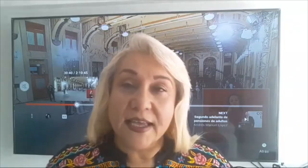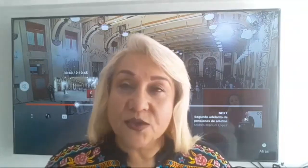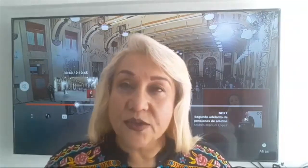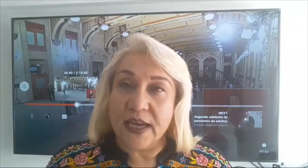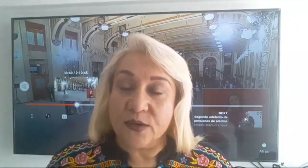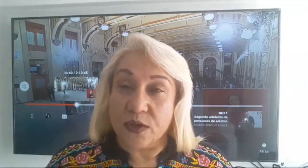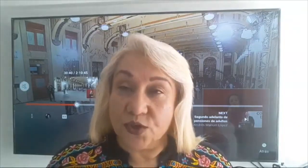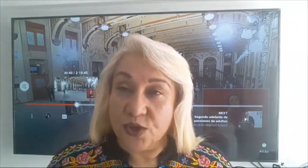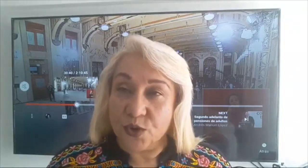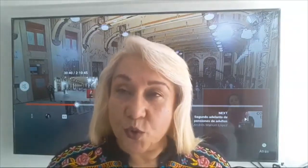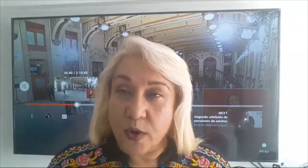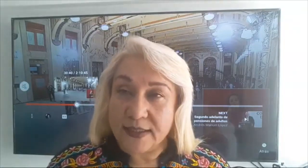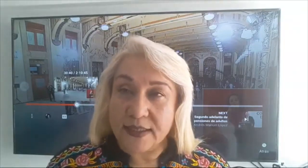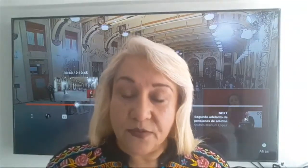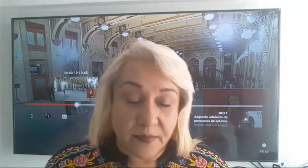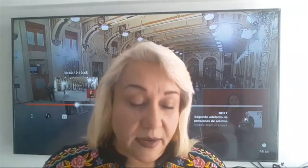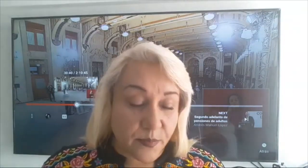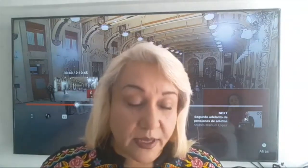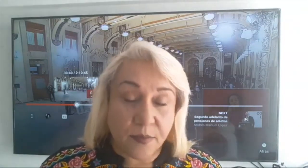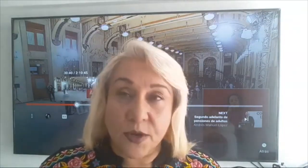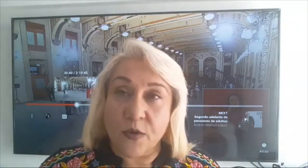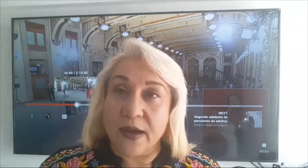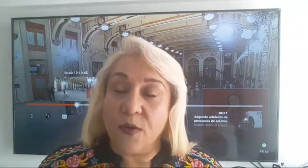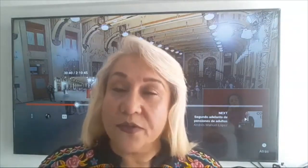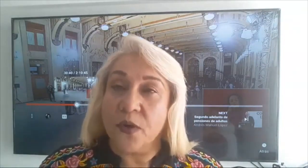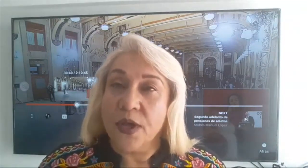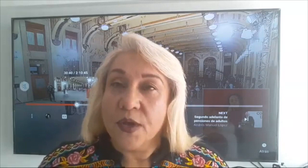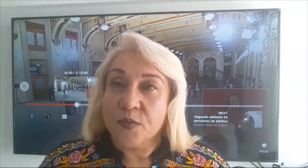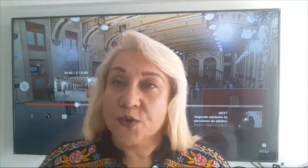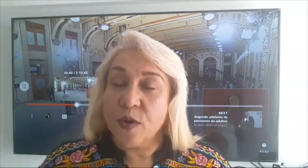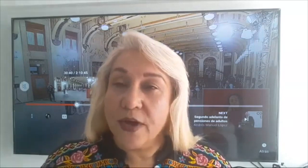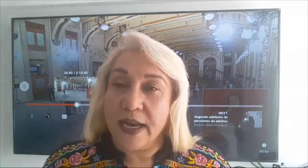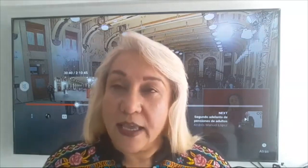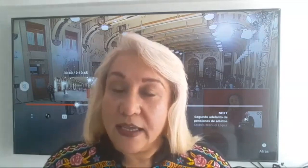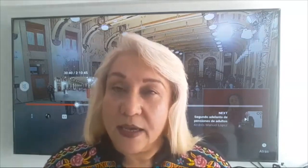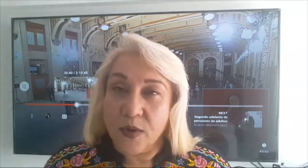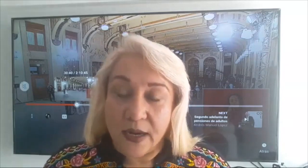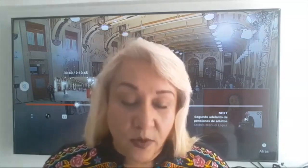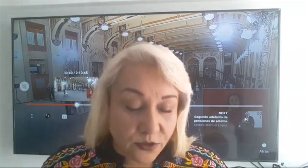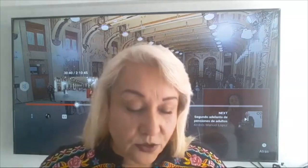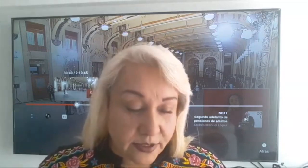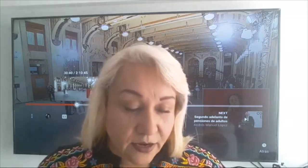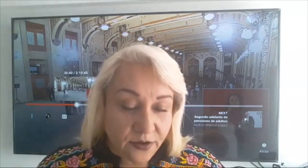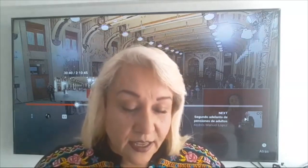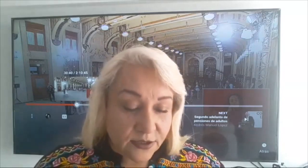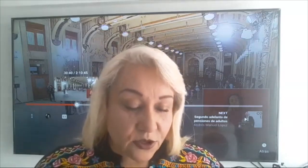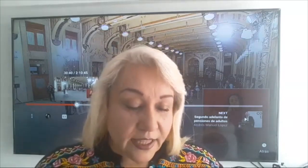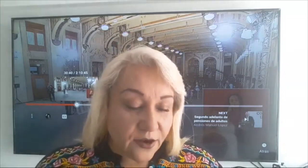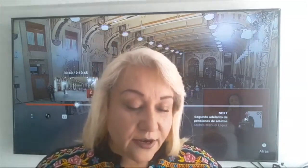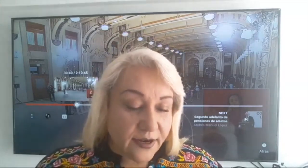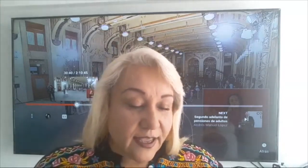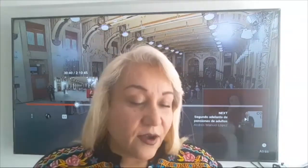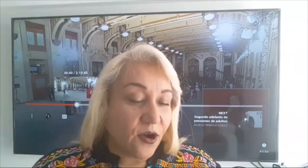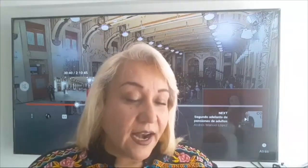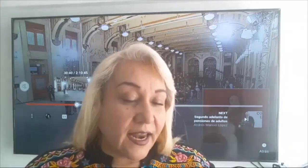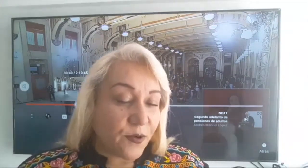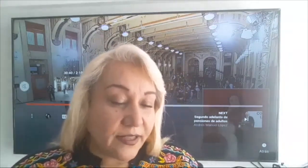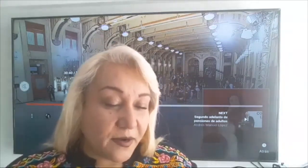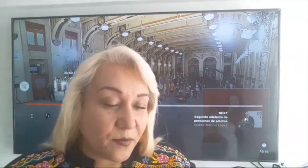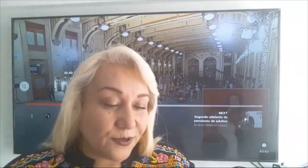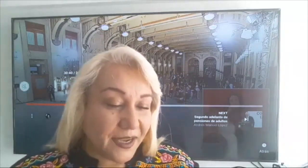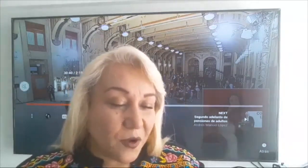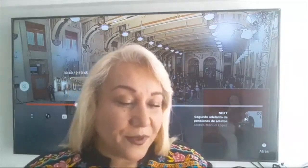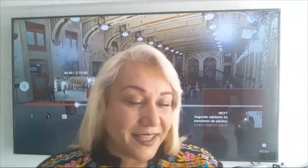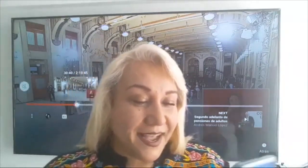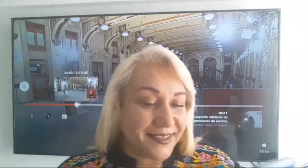¿cómo está esto de la actuación de los jueces, familia? Por ejemplo, en Guanajuato, pues ¿cómo creen que en Guanajuato soltaron? Hola,